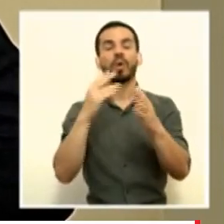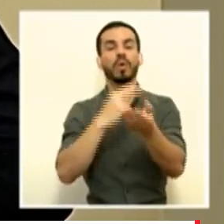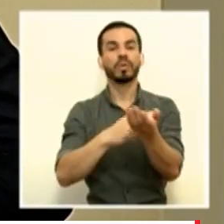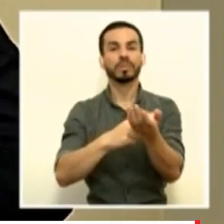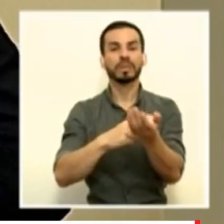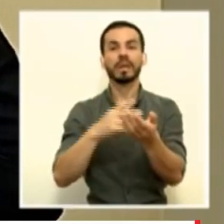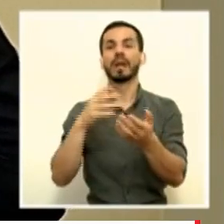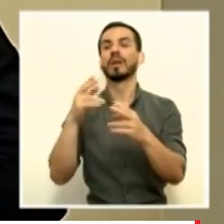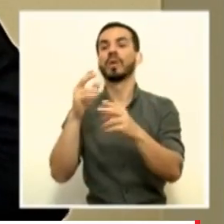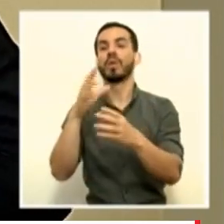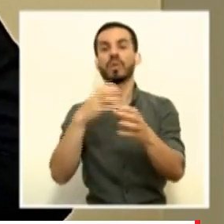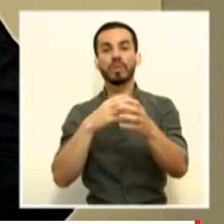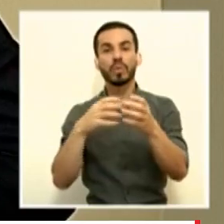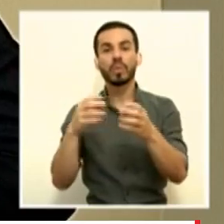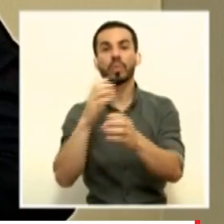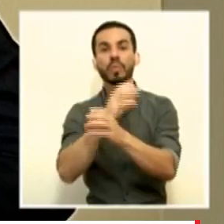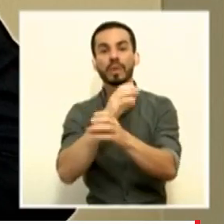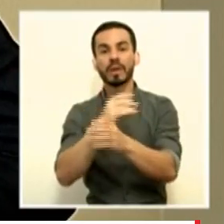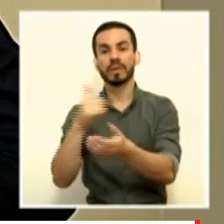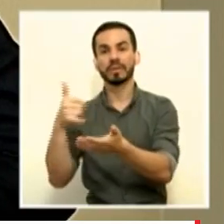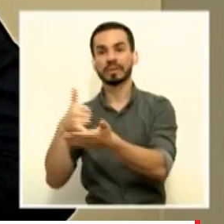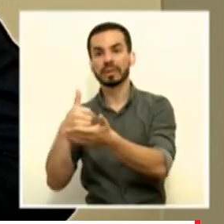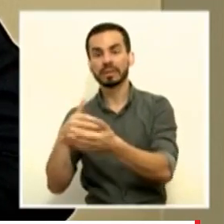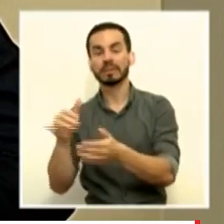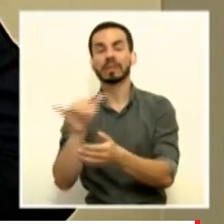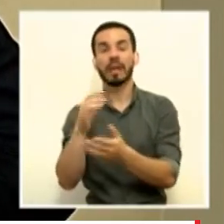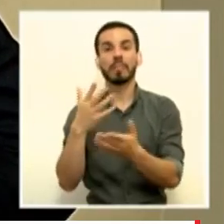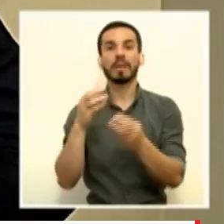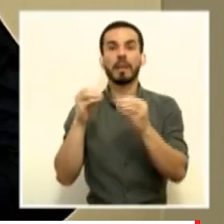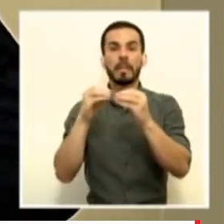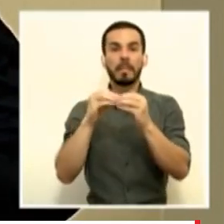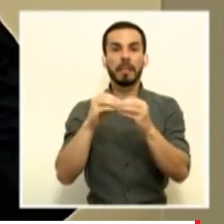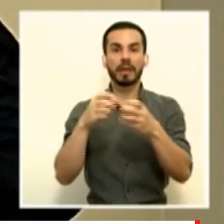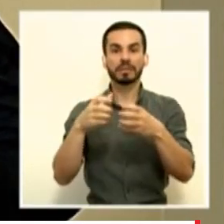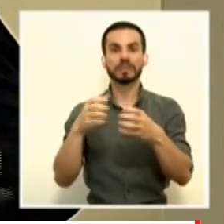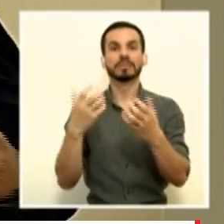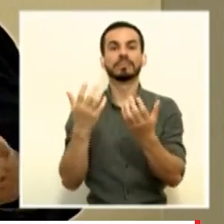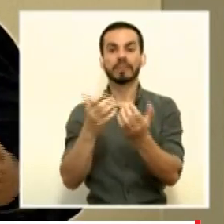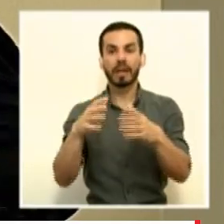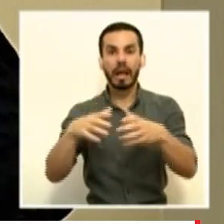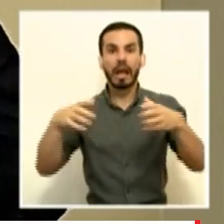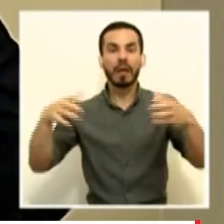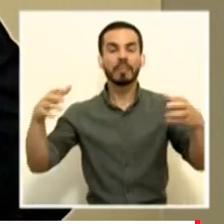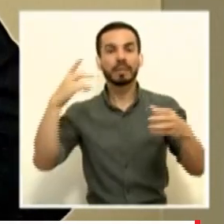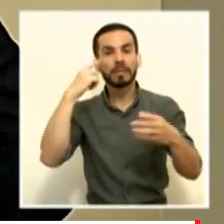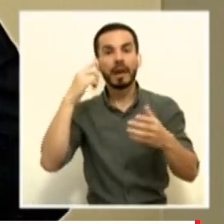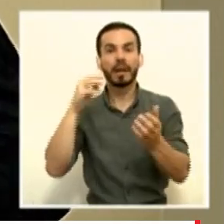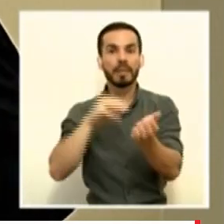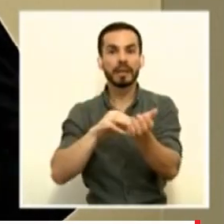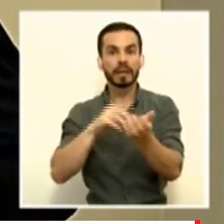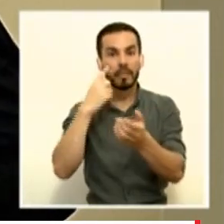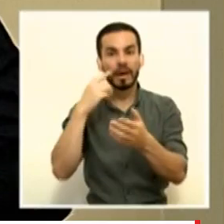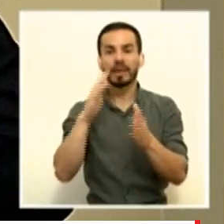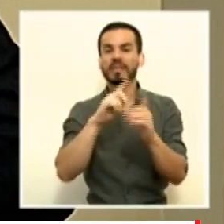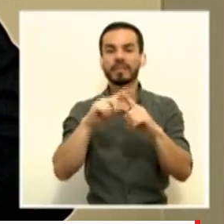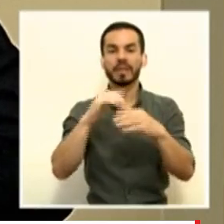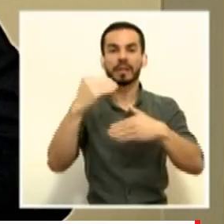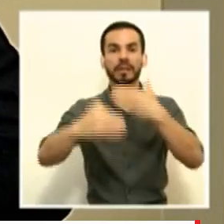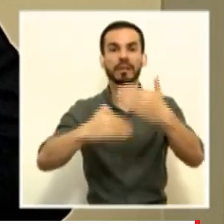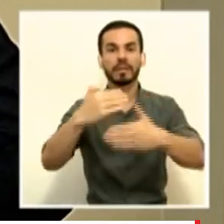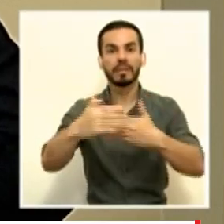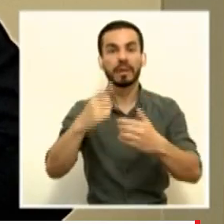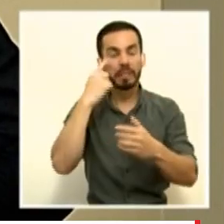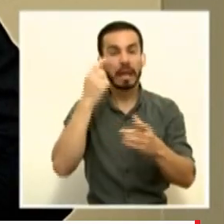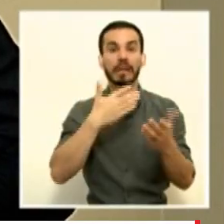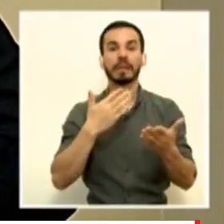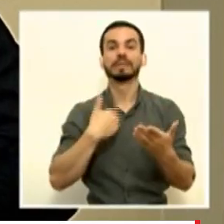cuidados intensivos y de masa médica se ha desarrollado en varias fases para estar preparados en